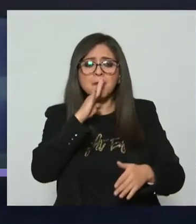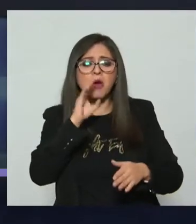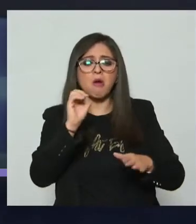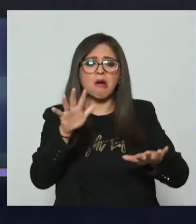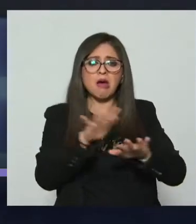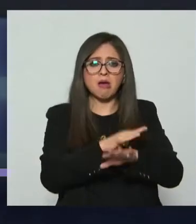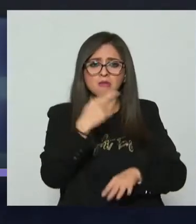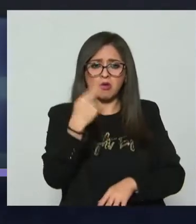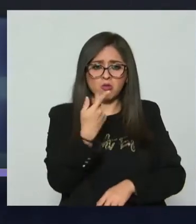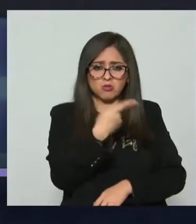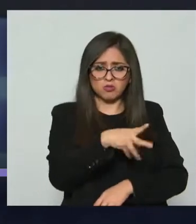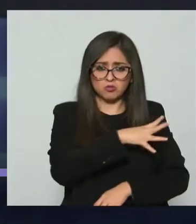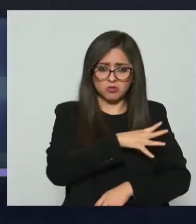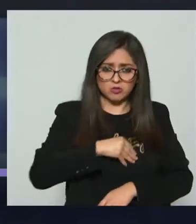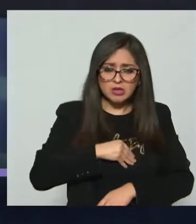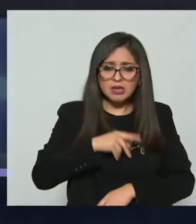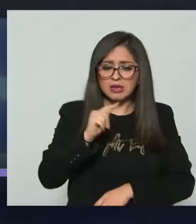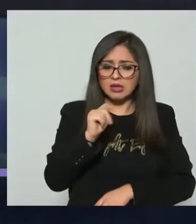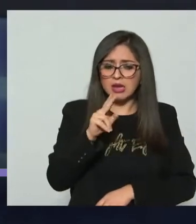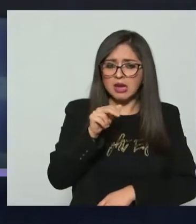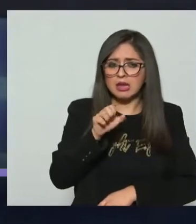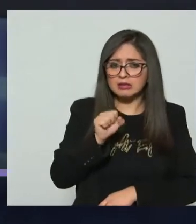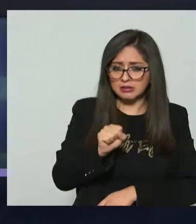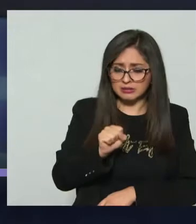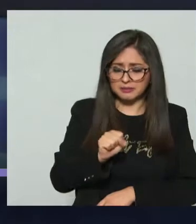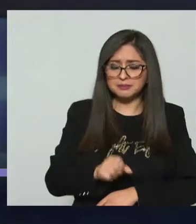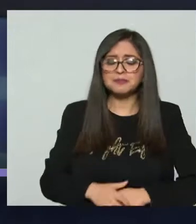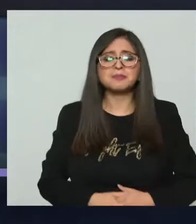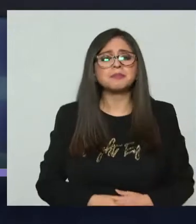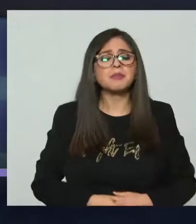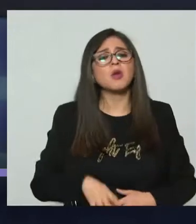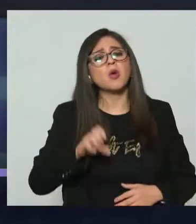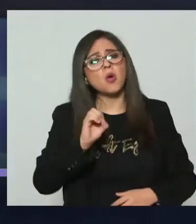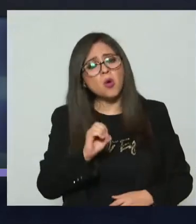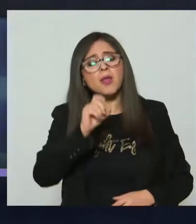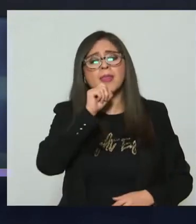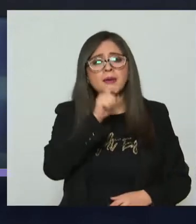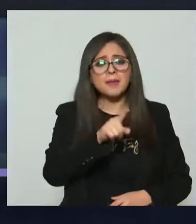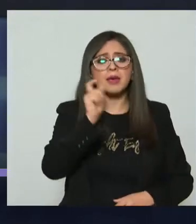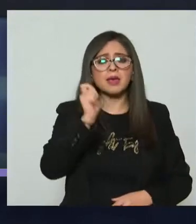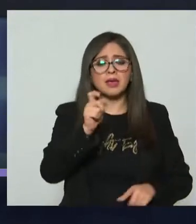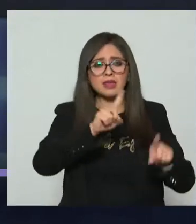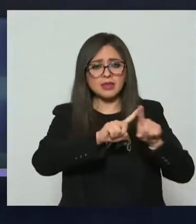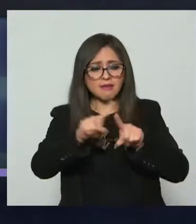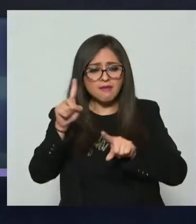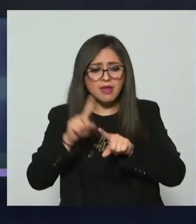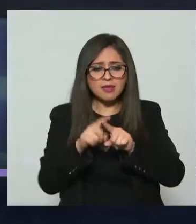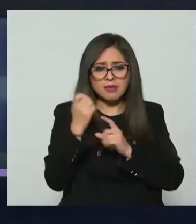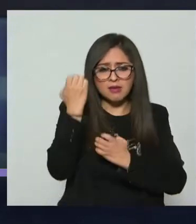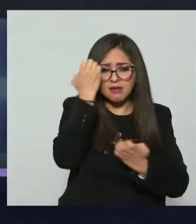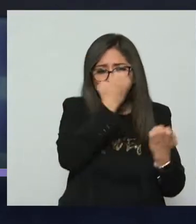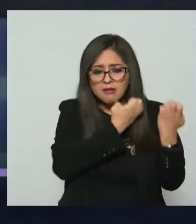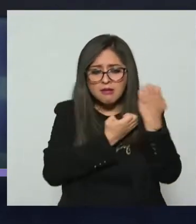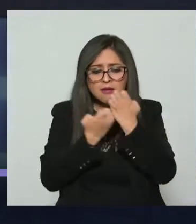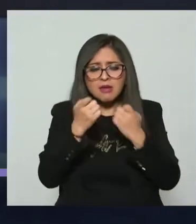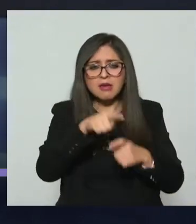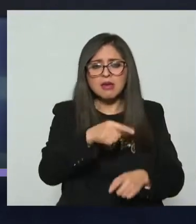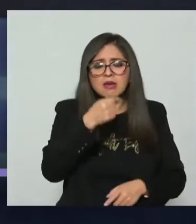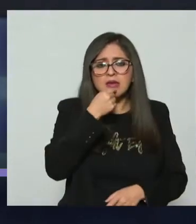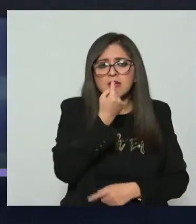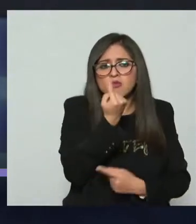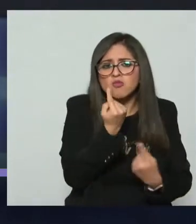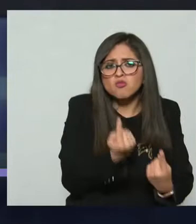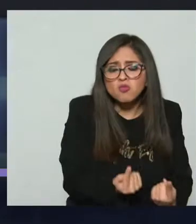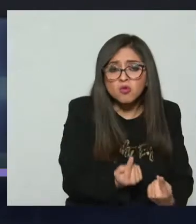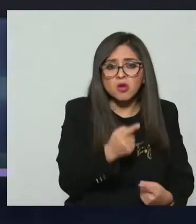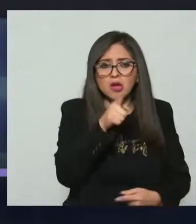otras cosas de lo que se quejan los padres es de los diferentes estudios a los que tiene que ser sometido el infante o el menor de edad